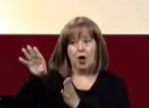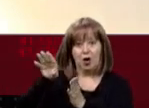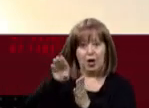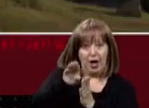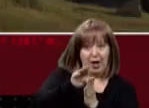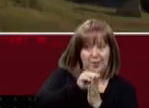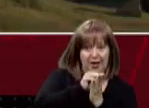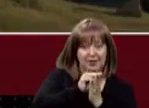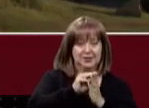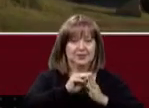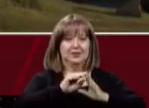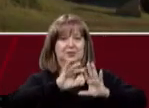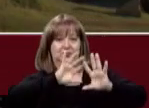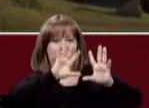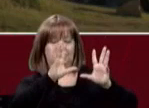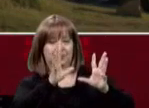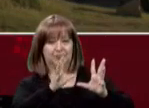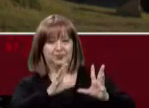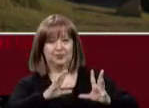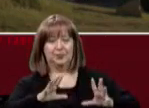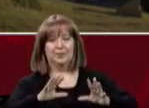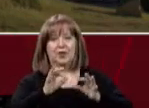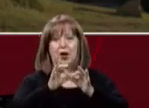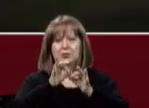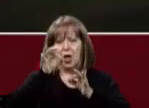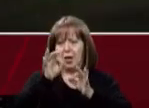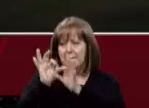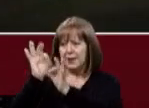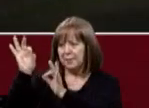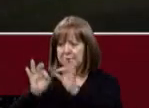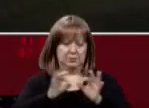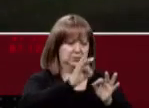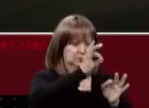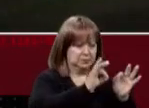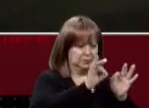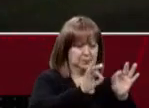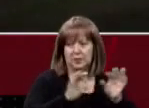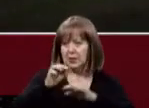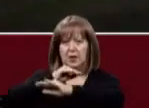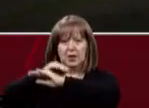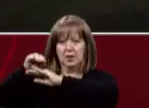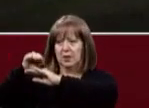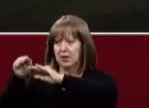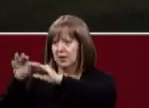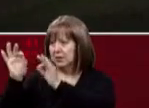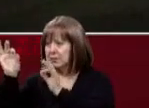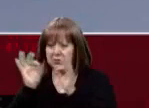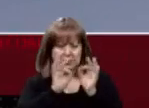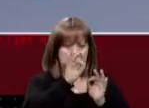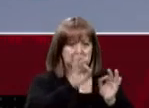a reproducirla con compás, con reglas, con todos los métodos antiguos que se